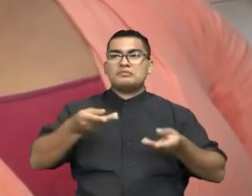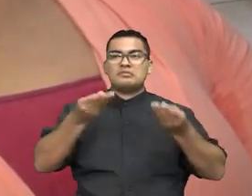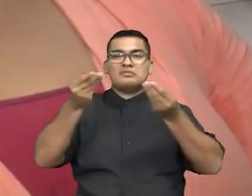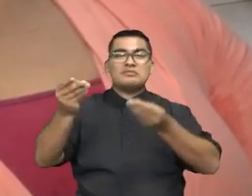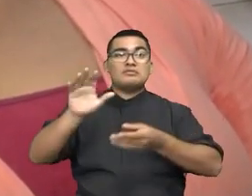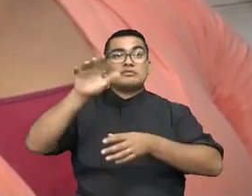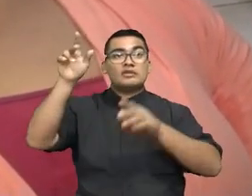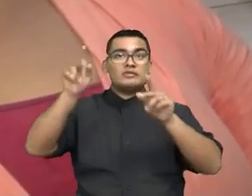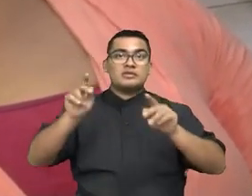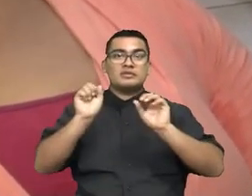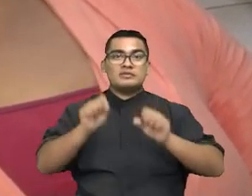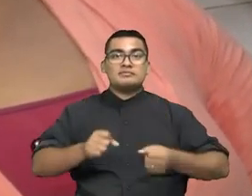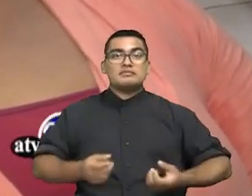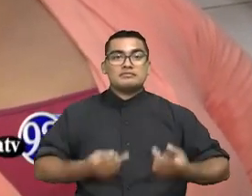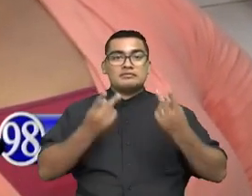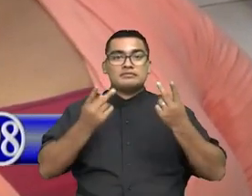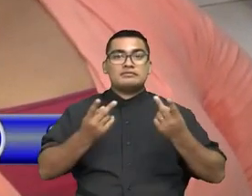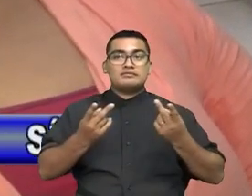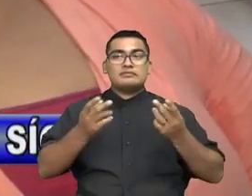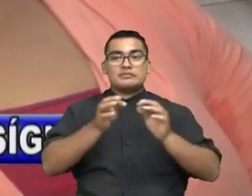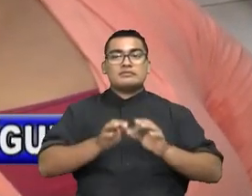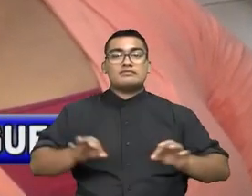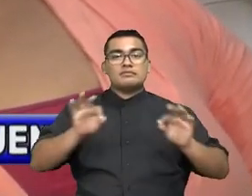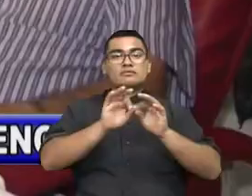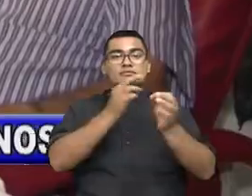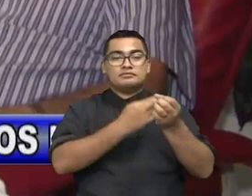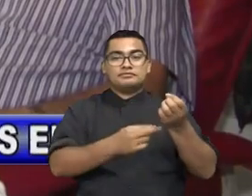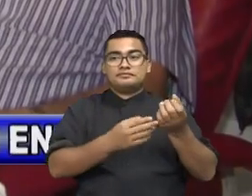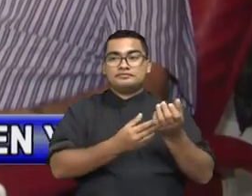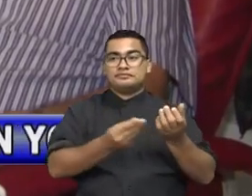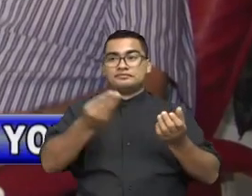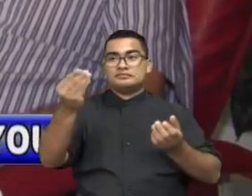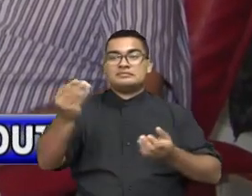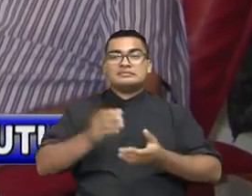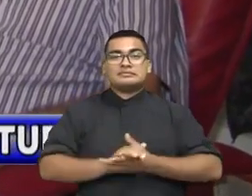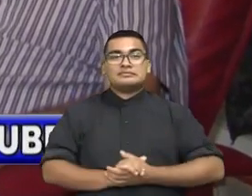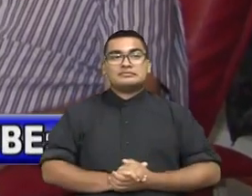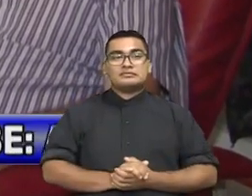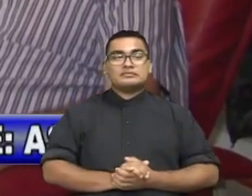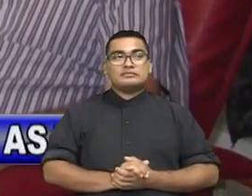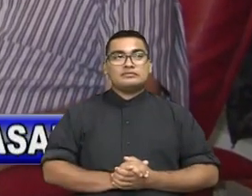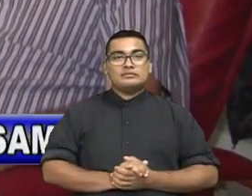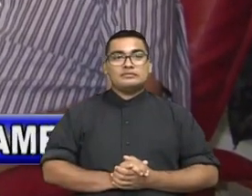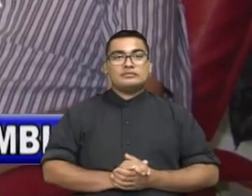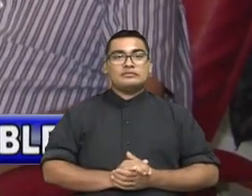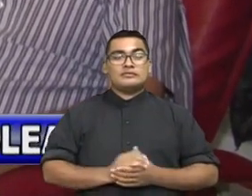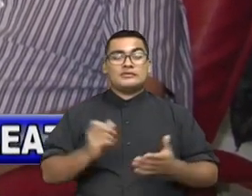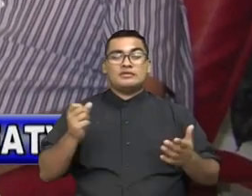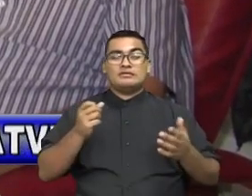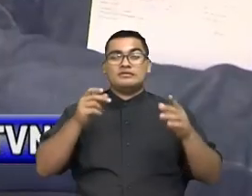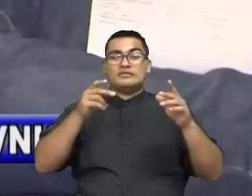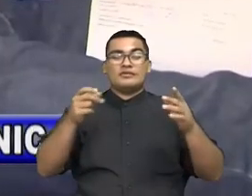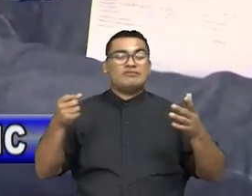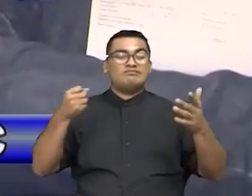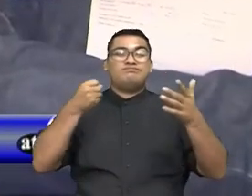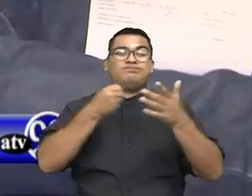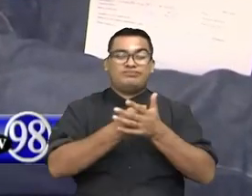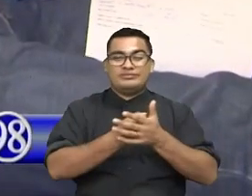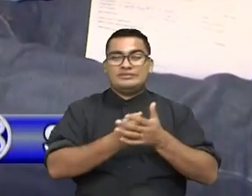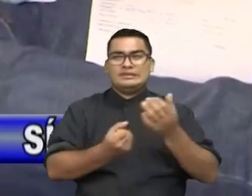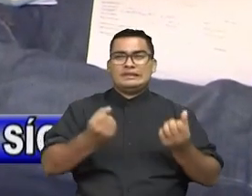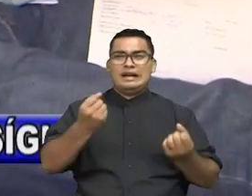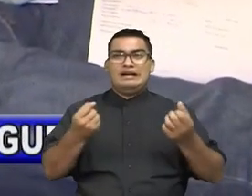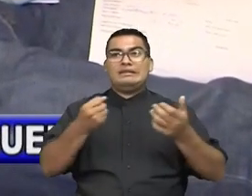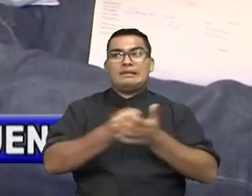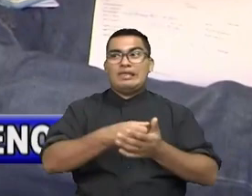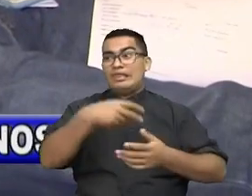más puede sobrevivir gracias a esta sangre que estoy dando. Los accidentes de tránsito que dejan personas gravemente